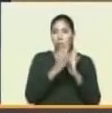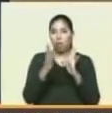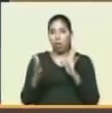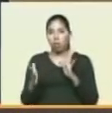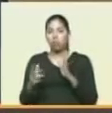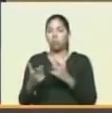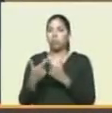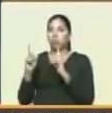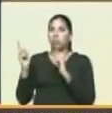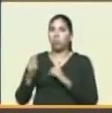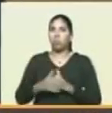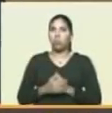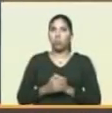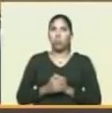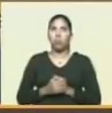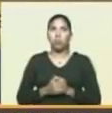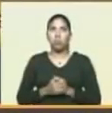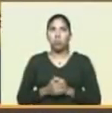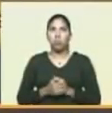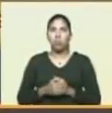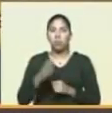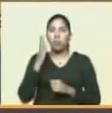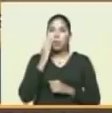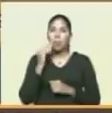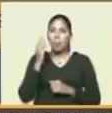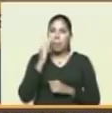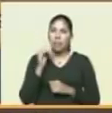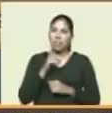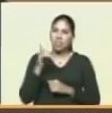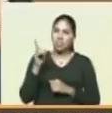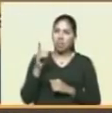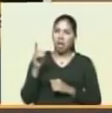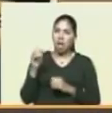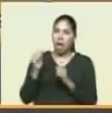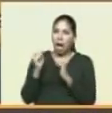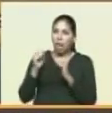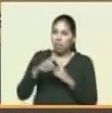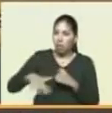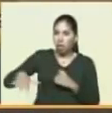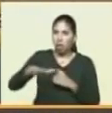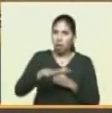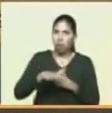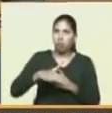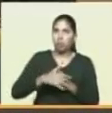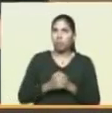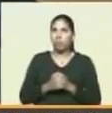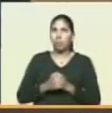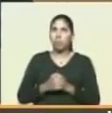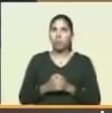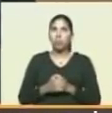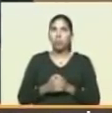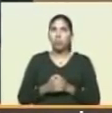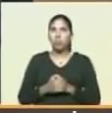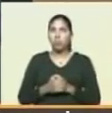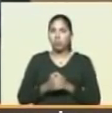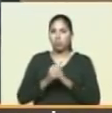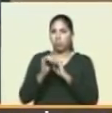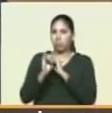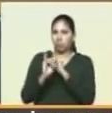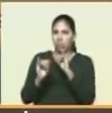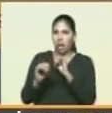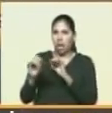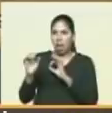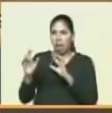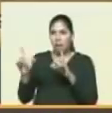Y tal como la experiencia de Proimpa allá en los Andes, cuyo laboratorio fue aportado por el Estado y ahí